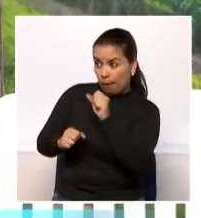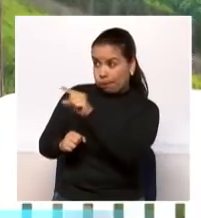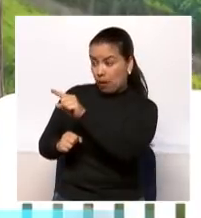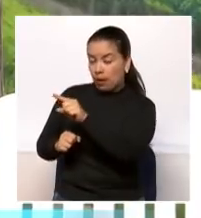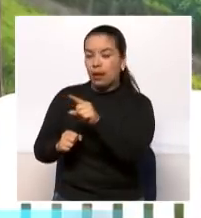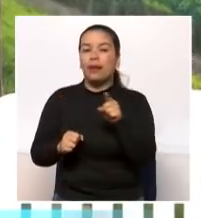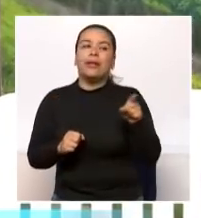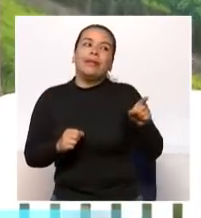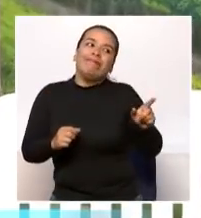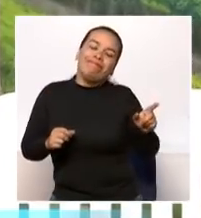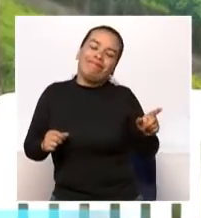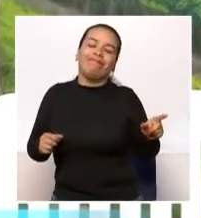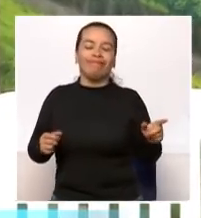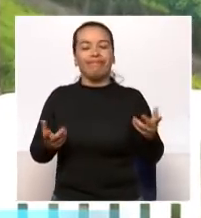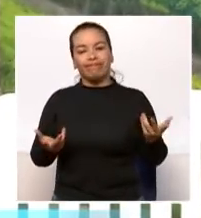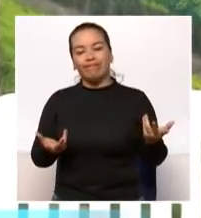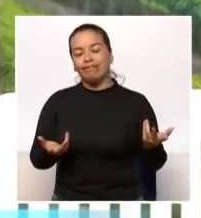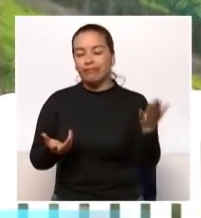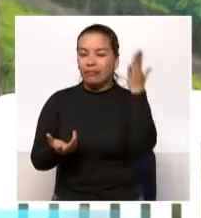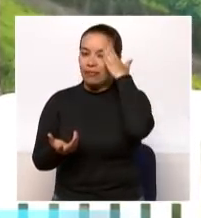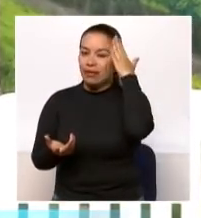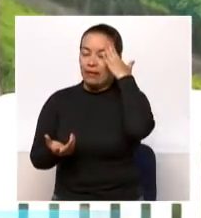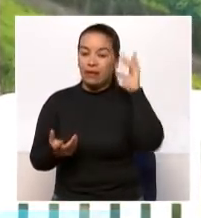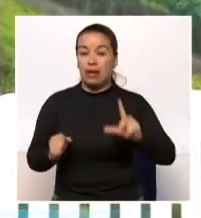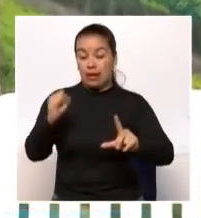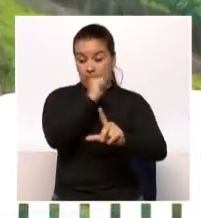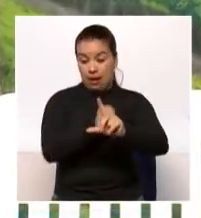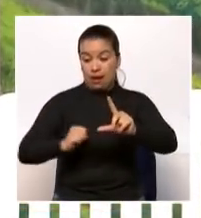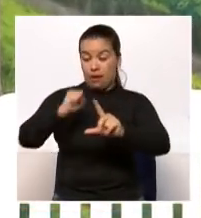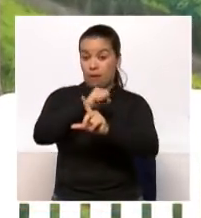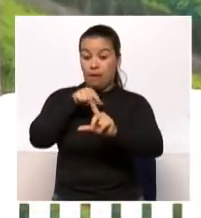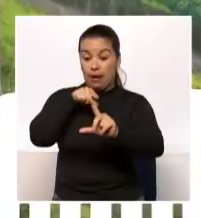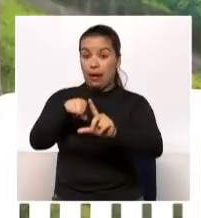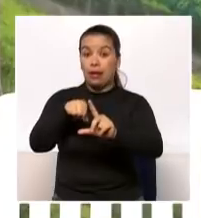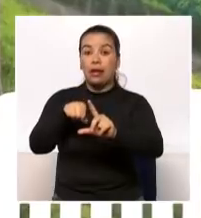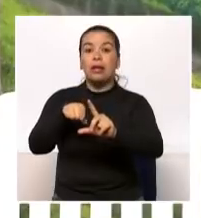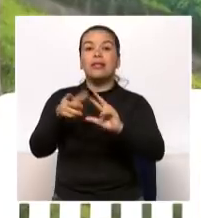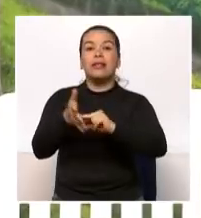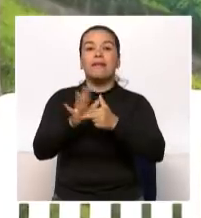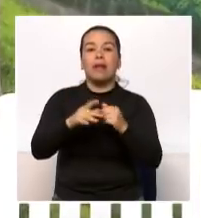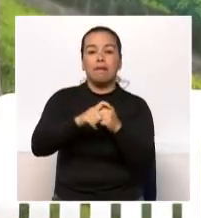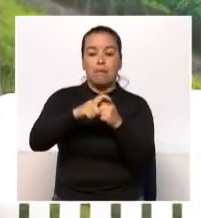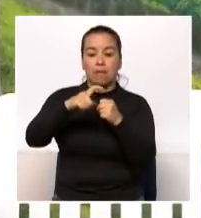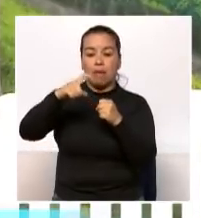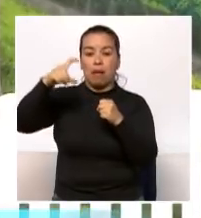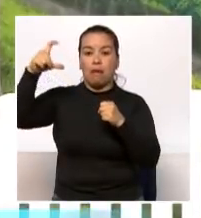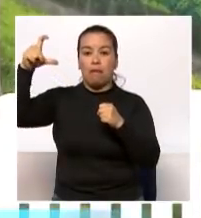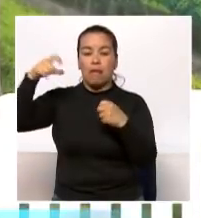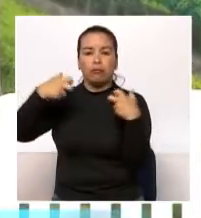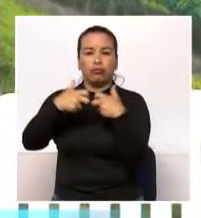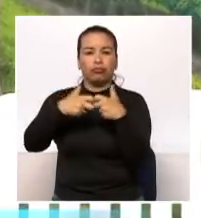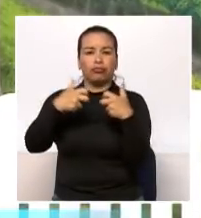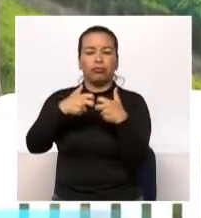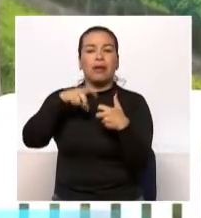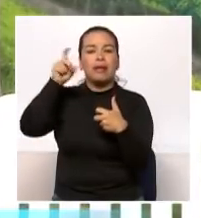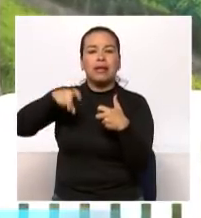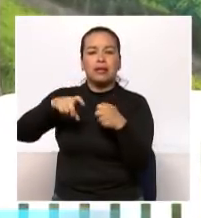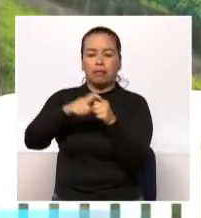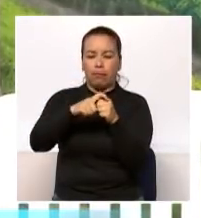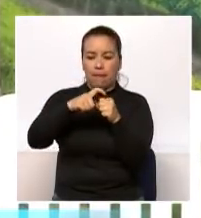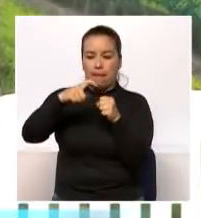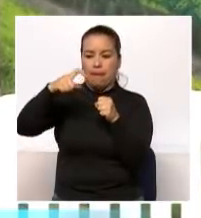eso hay que tener en cuenta, sí. La ecografía es una onda mecánica, ¿cierto? Que lo que necesita es un medio para poderse